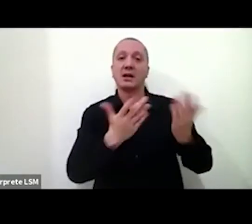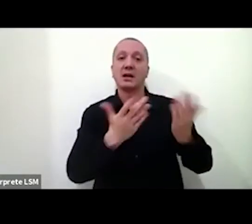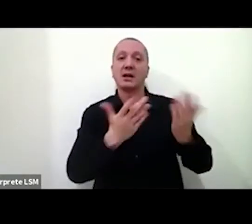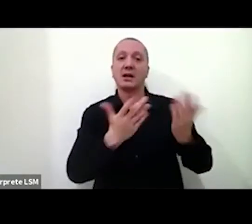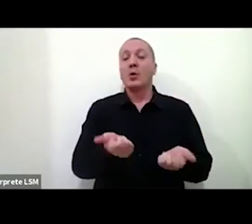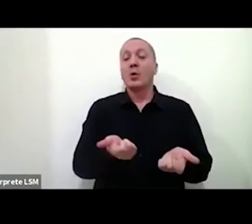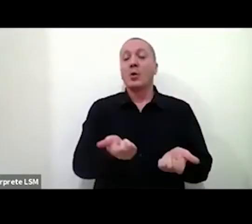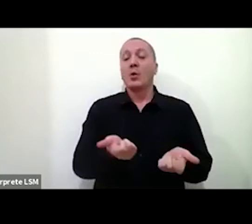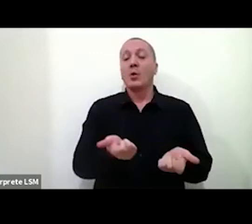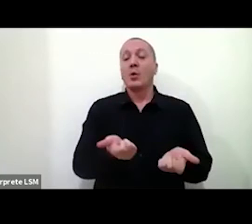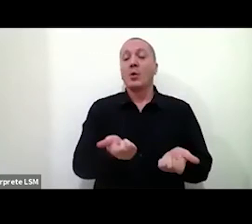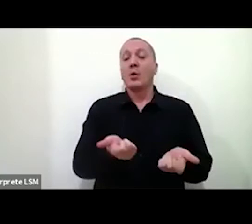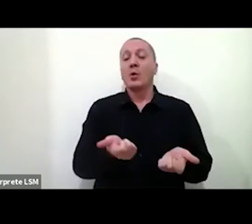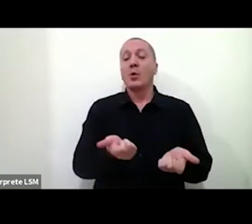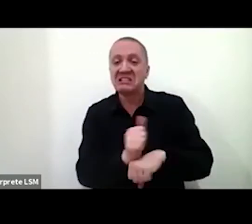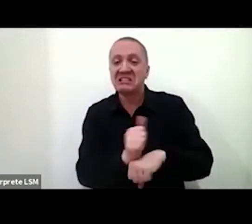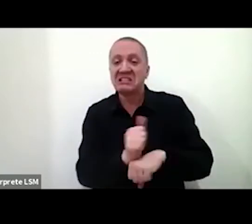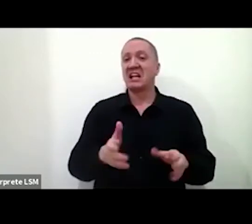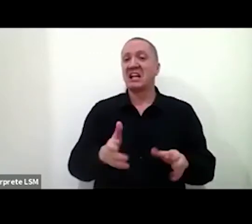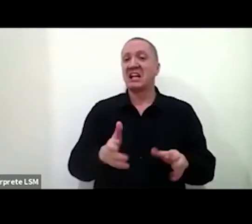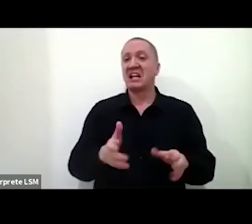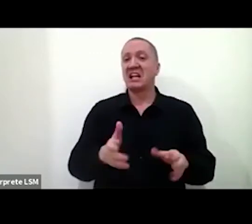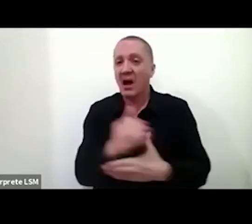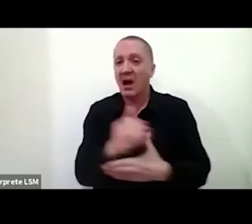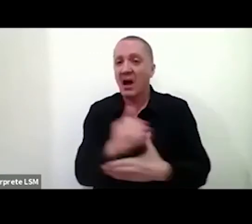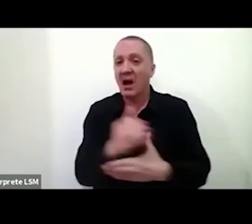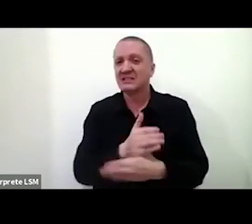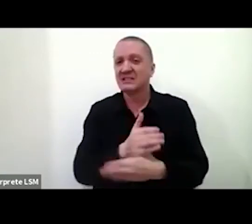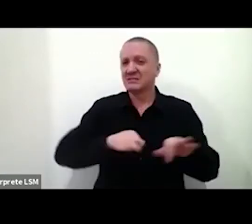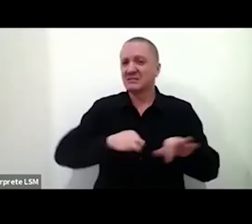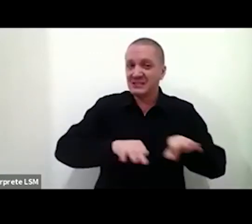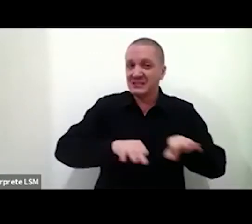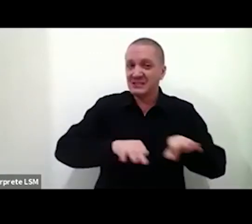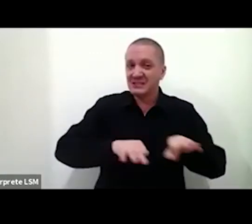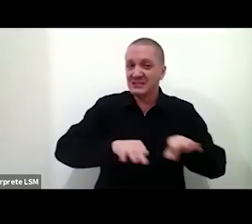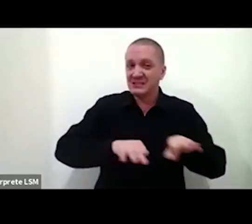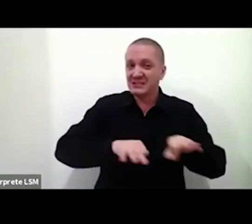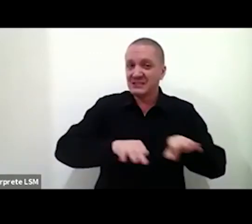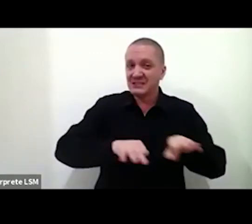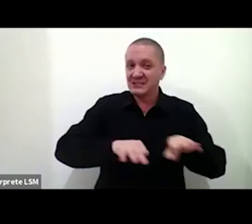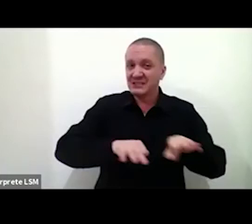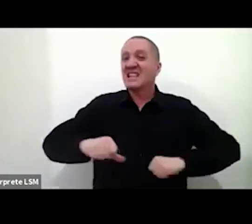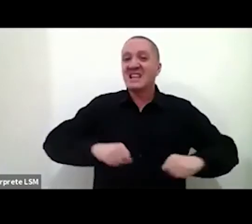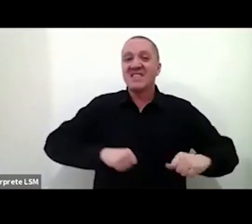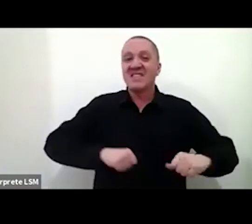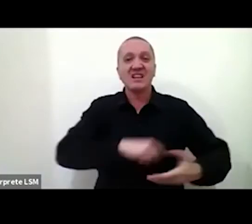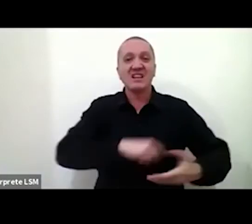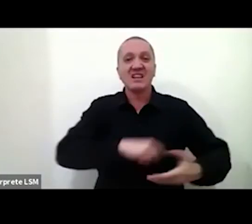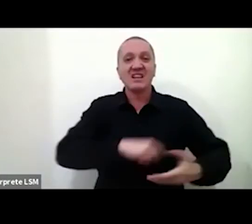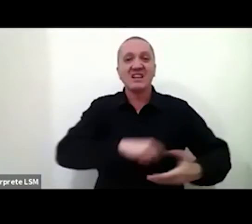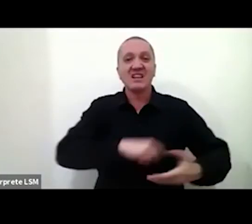juntar fondos, dinero, no solamente para sostener sus propias vidas, sino también los espacios colectivos que